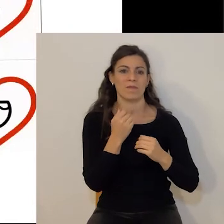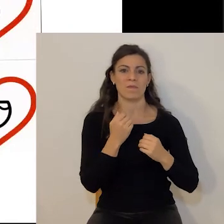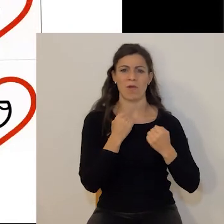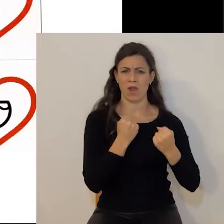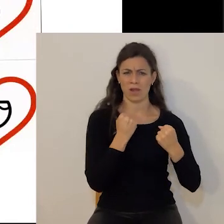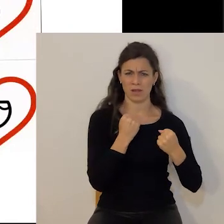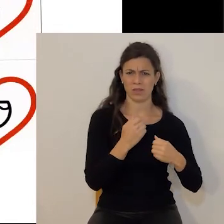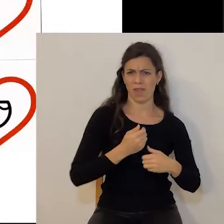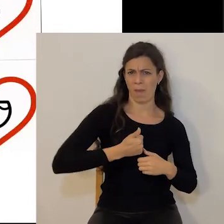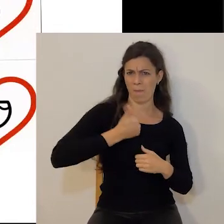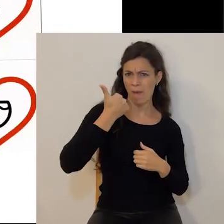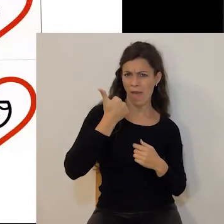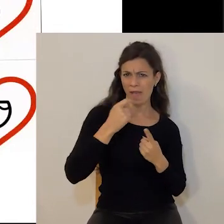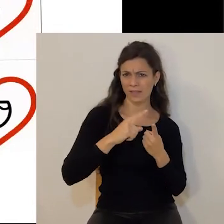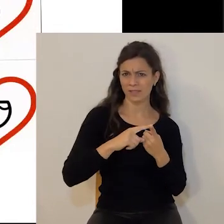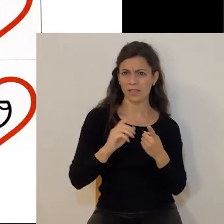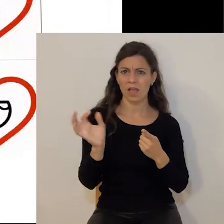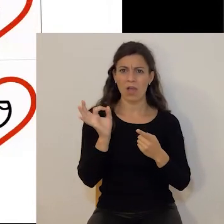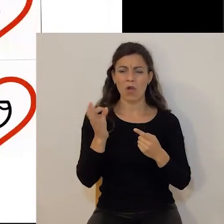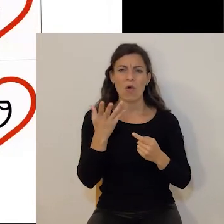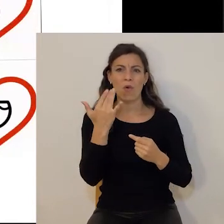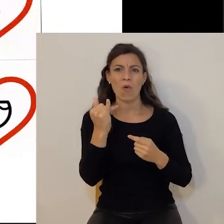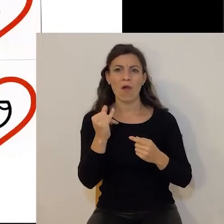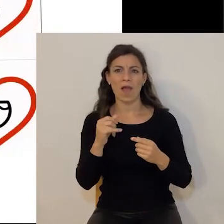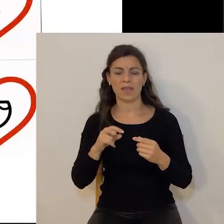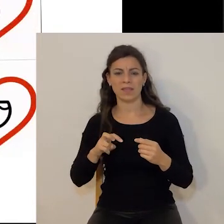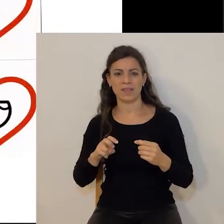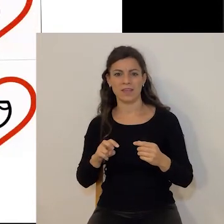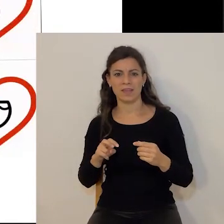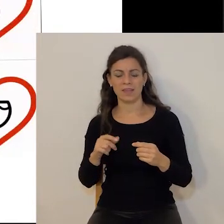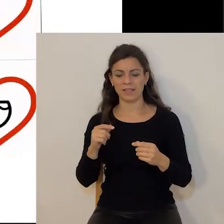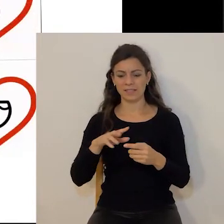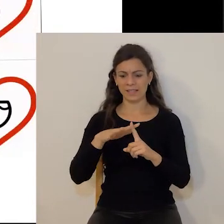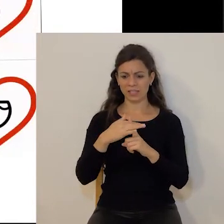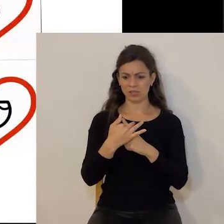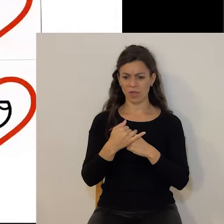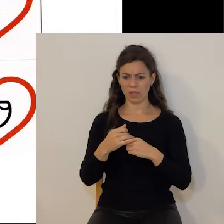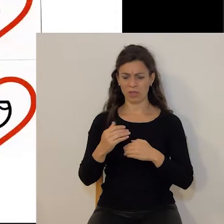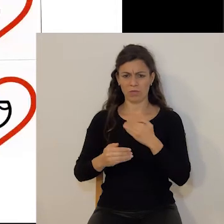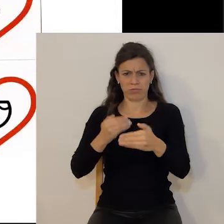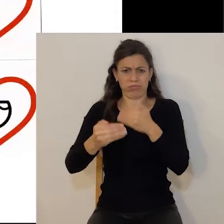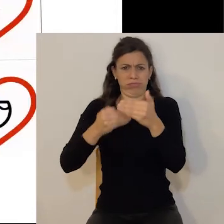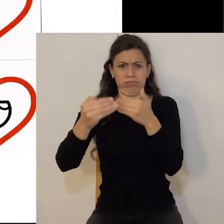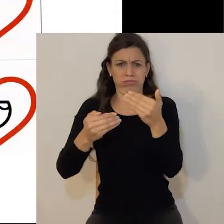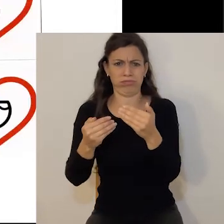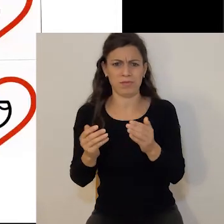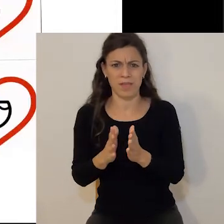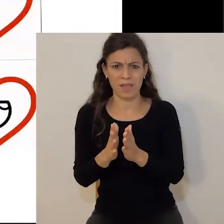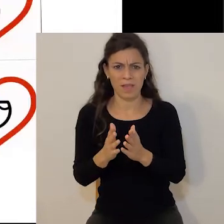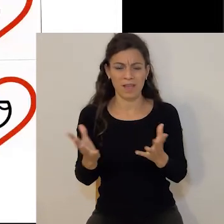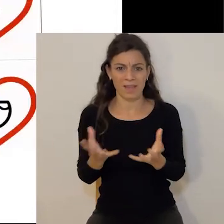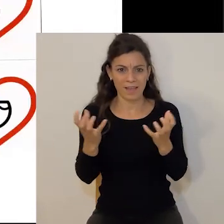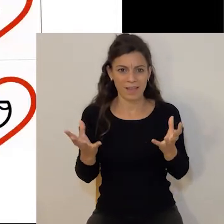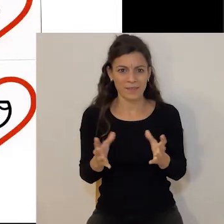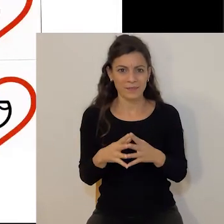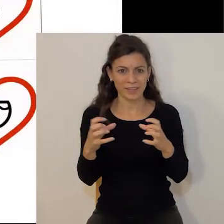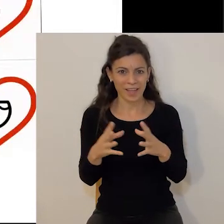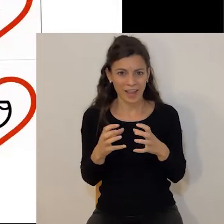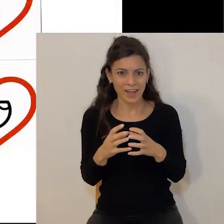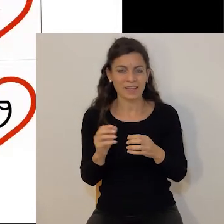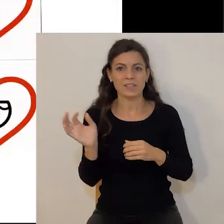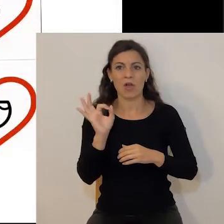nosotros mismos, hay un afán de superación de la situación, podemos ver que el COVID nos está trayendo